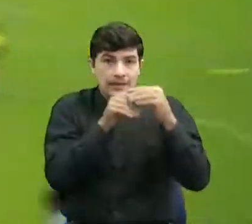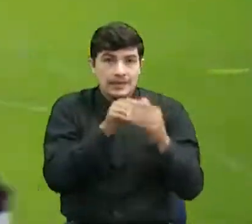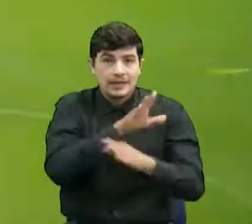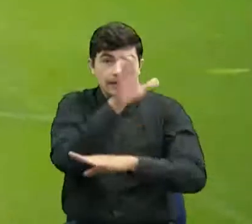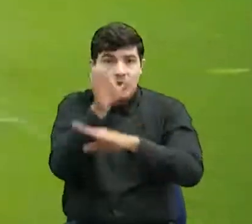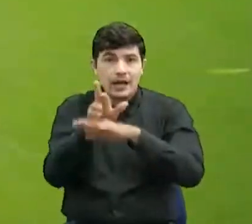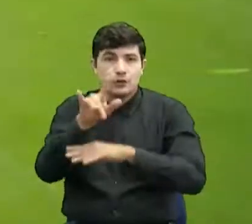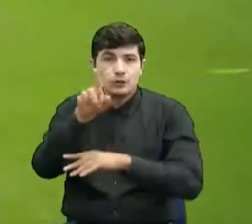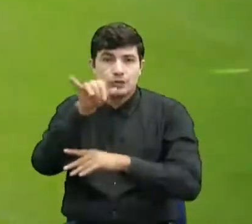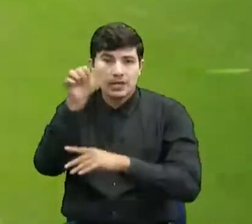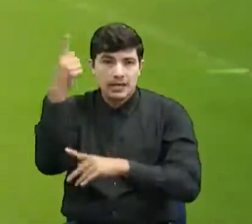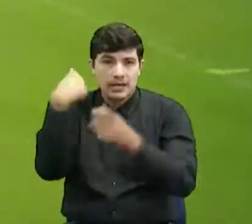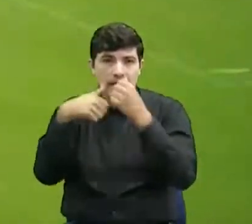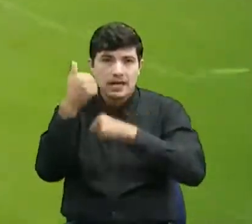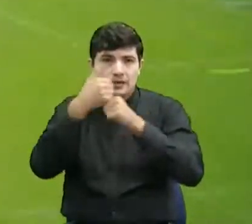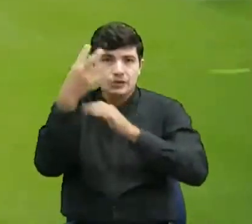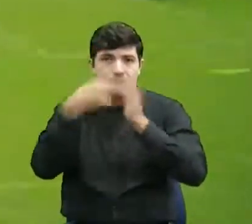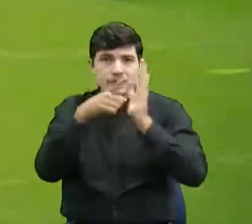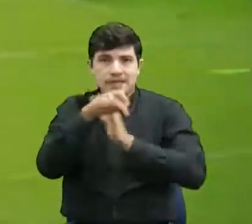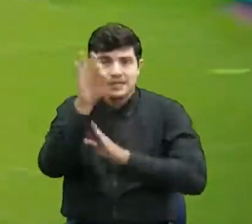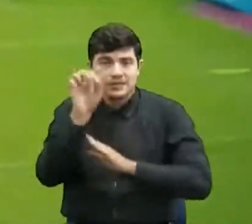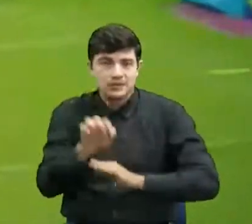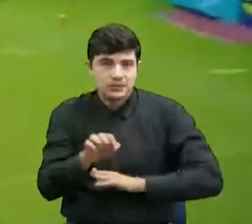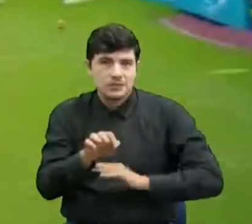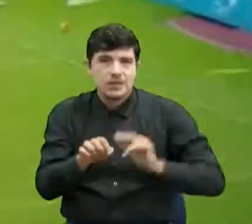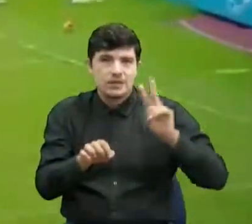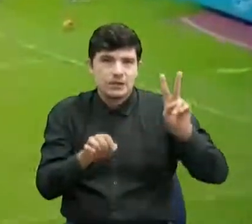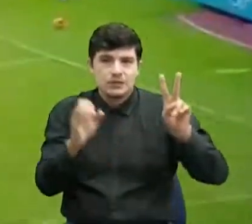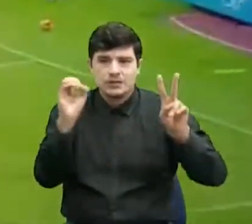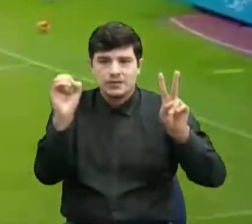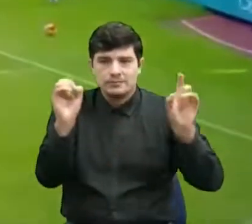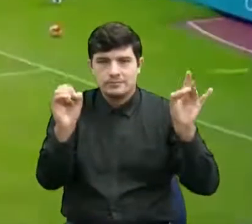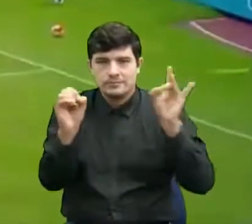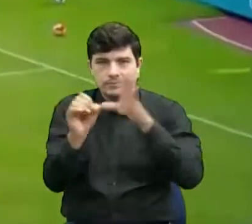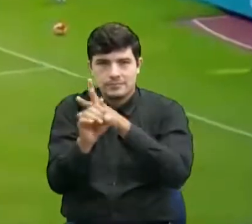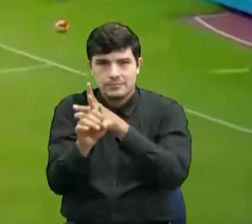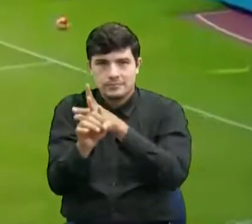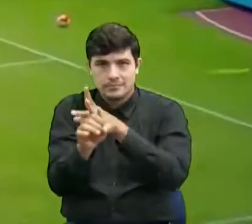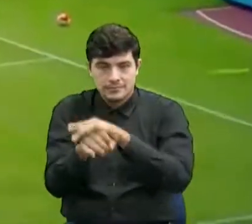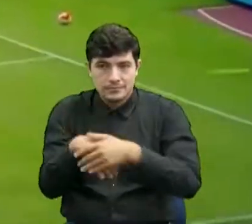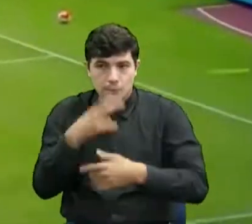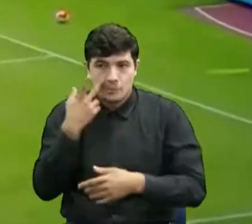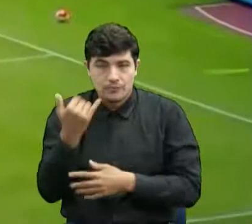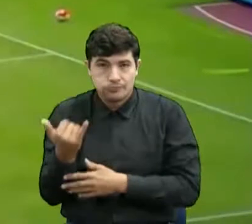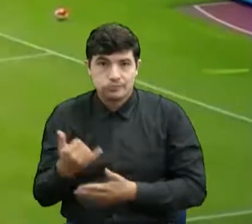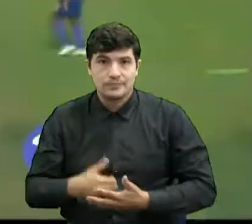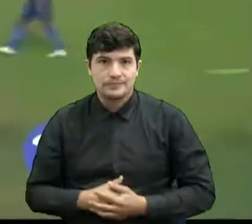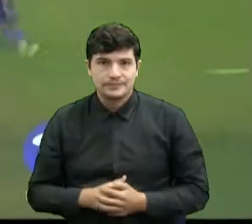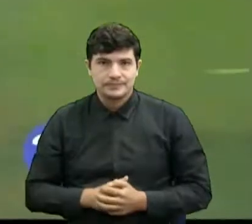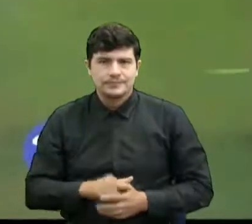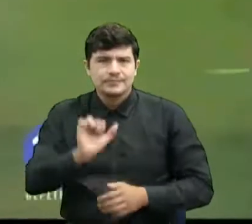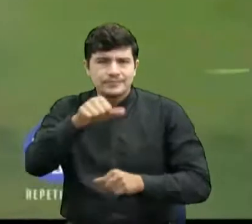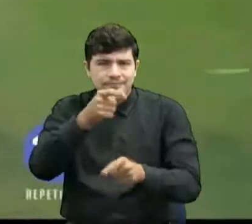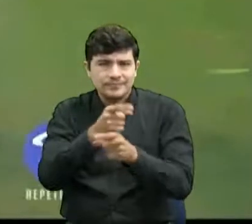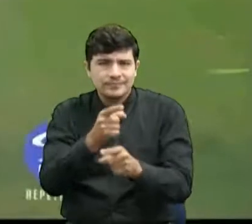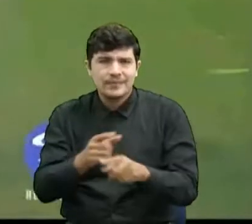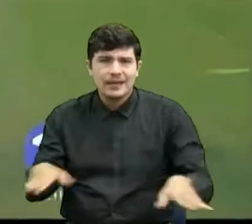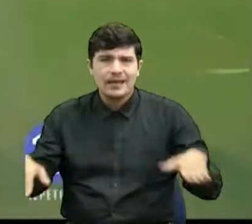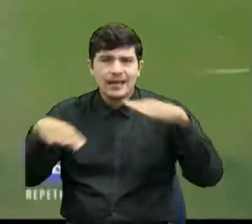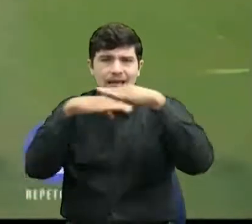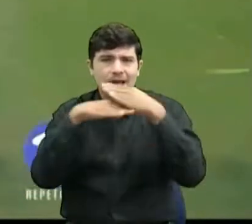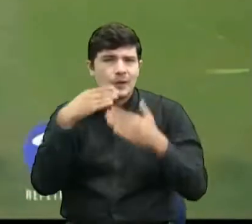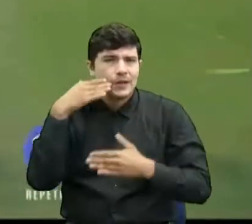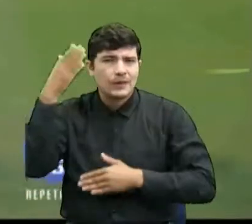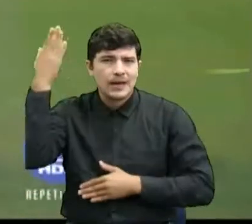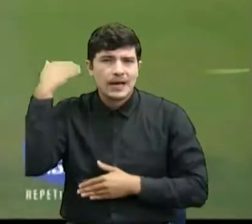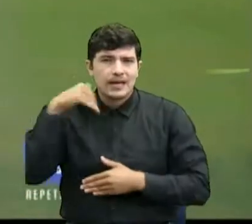Rusia 2018, la selección venció 2-0 con anotaciones de James Rodríguez y Juan Guillermo Cuadrado. Los empates se dieron en